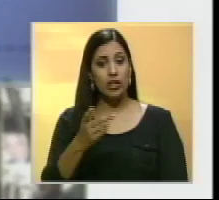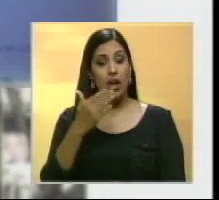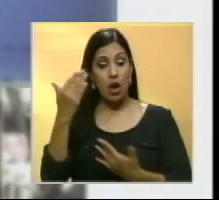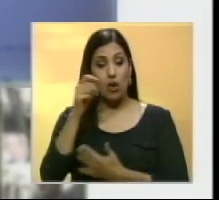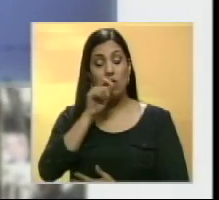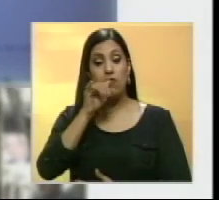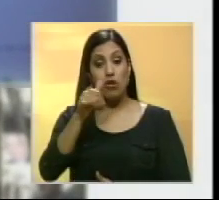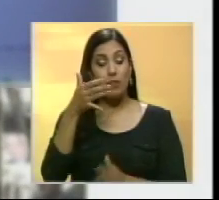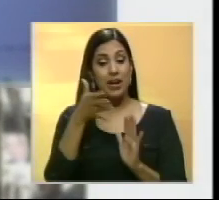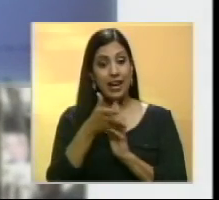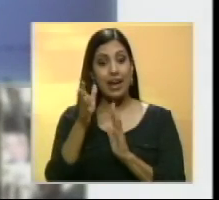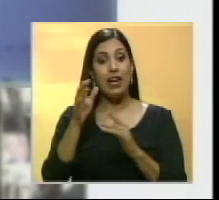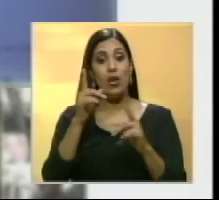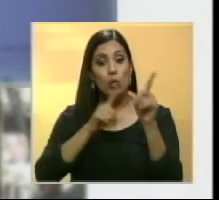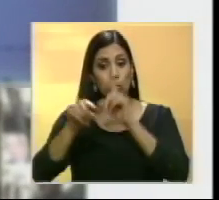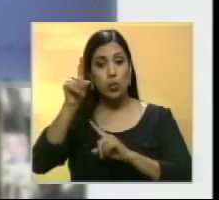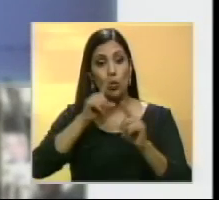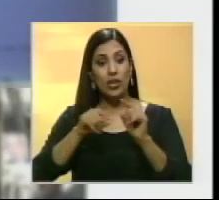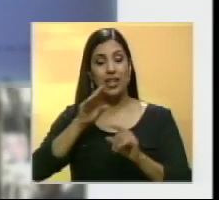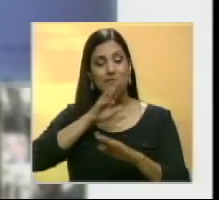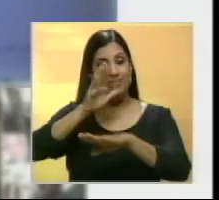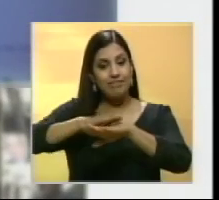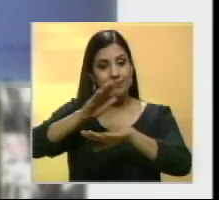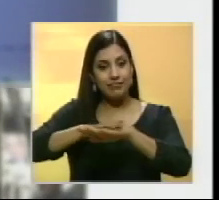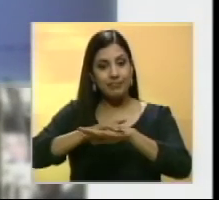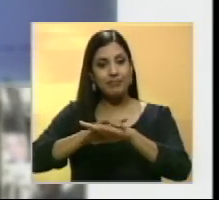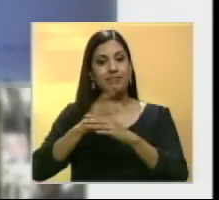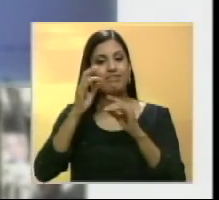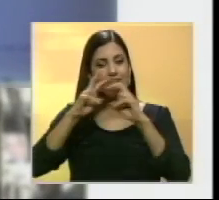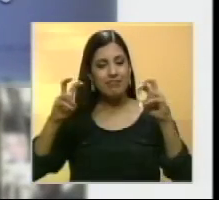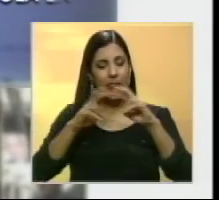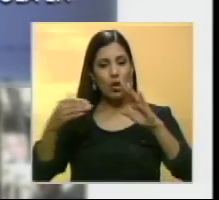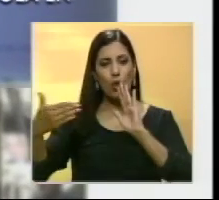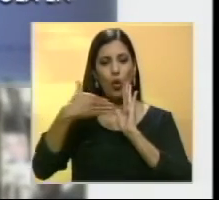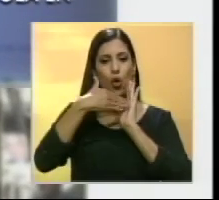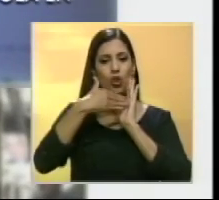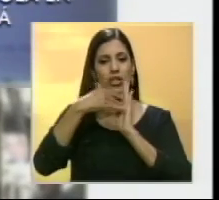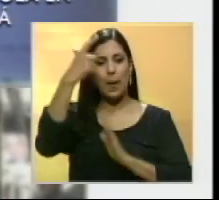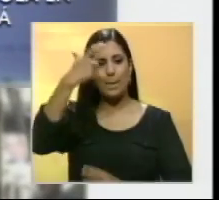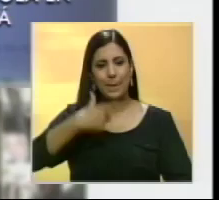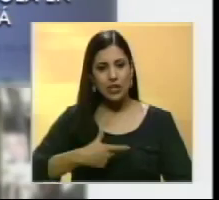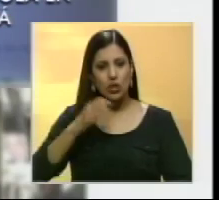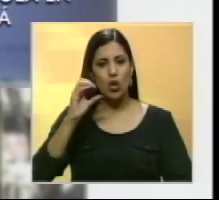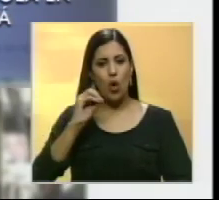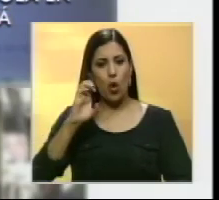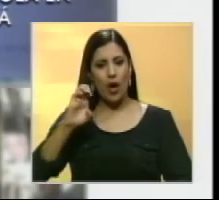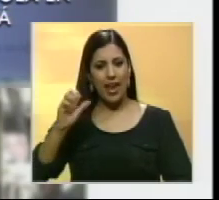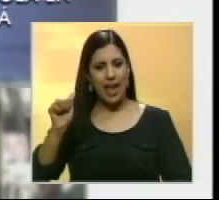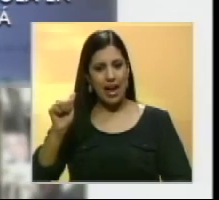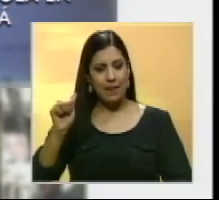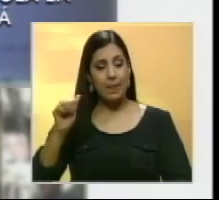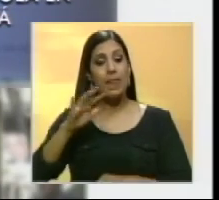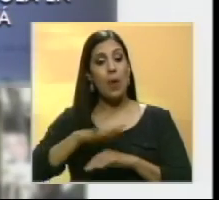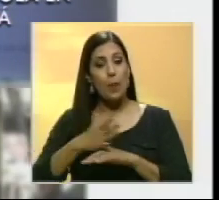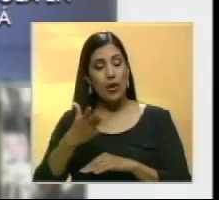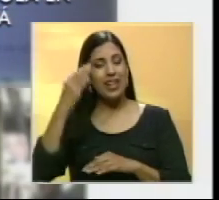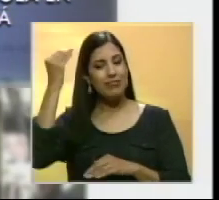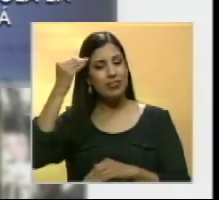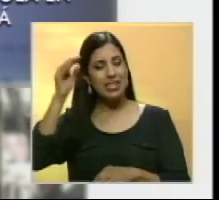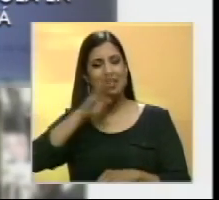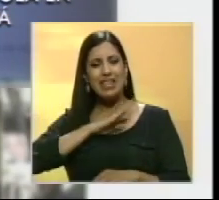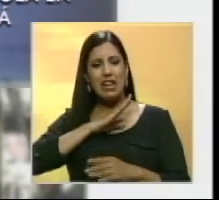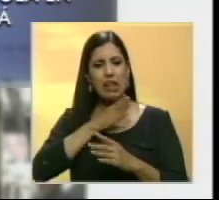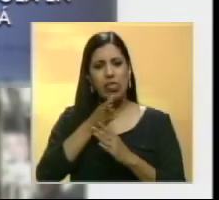Rodríguez informó a través de su cuenta en Twitter que solicitará una averiguación en contra del titular de la OEA, Luis Almagro, por lo que considera